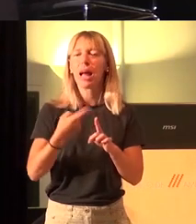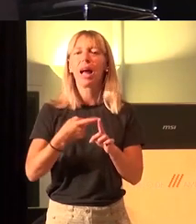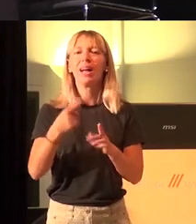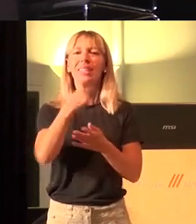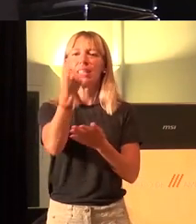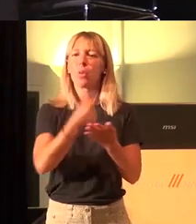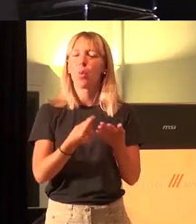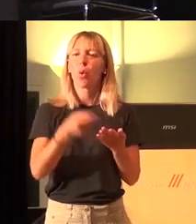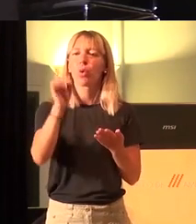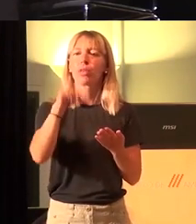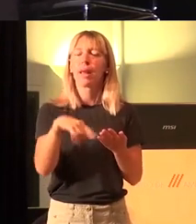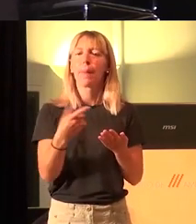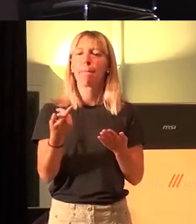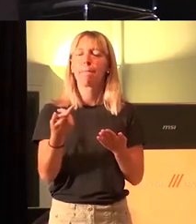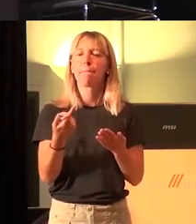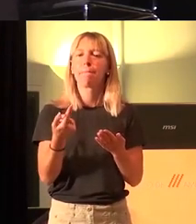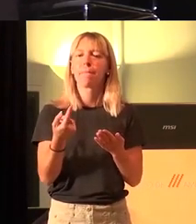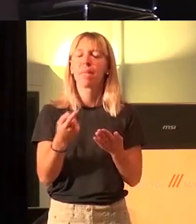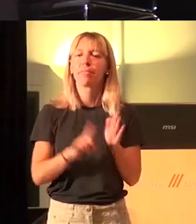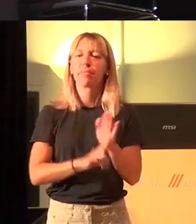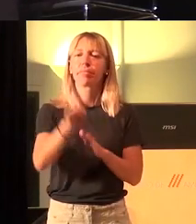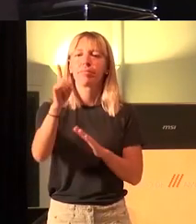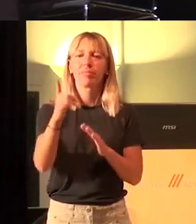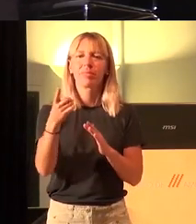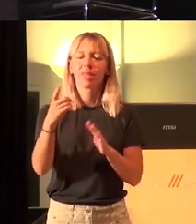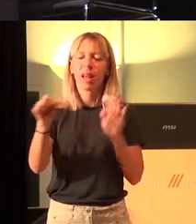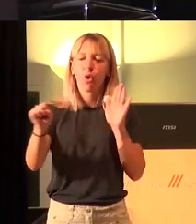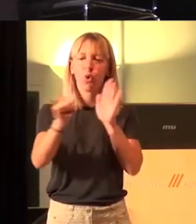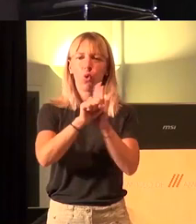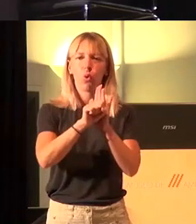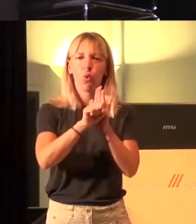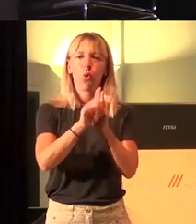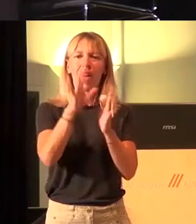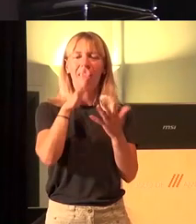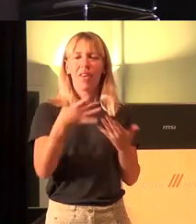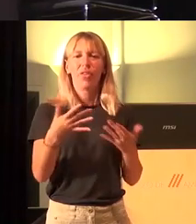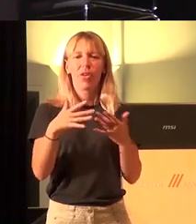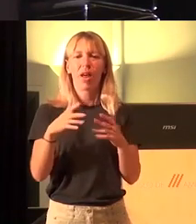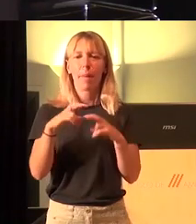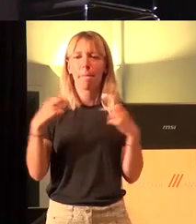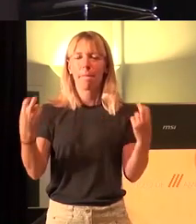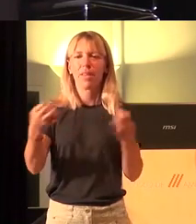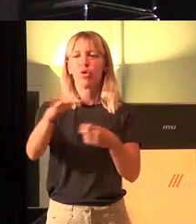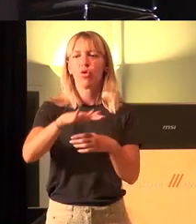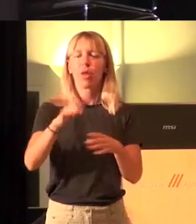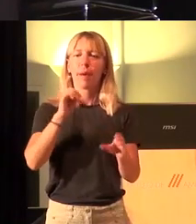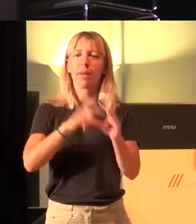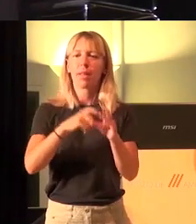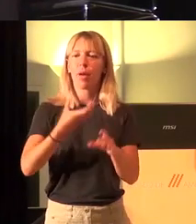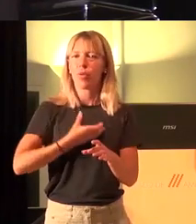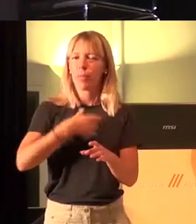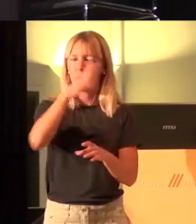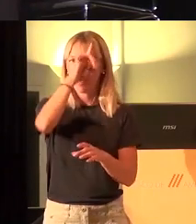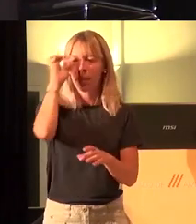En dibujo han desarrollado el logo. Acabamos de tener una mesa con donde han participado el Ayuntamiento de